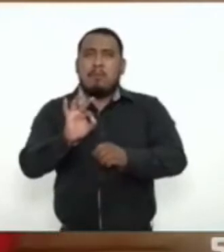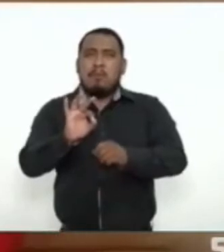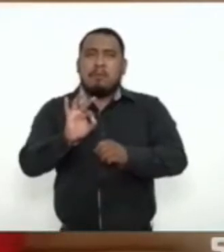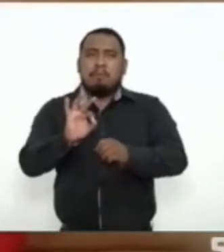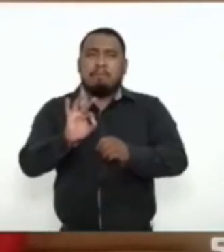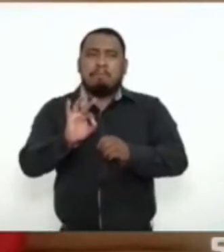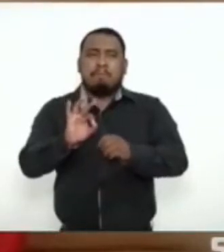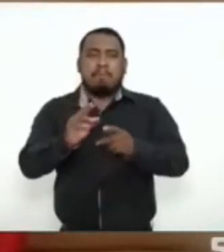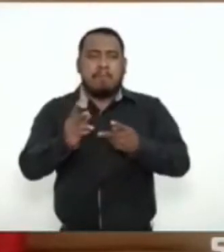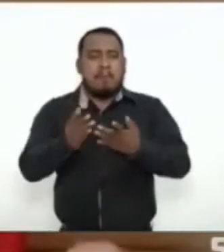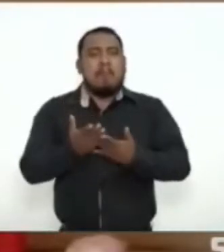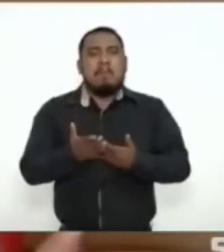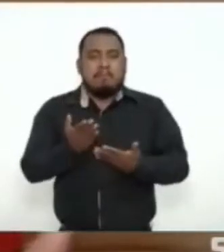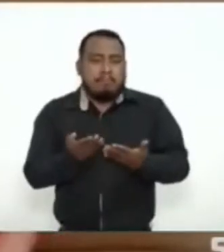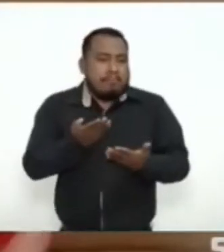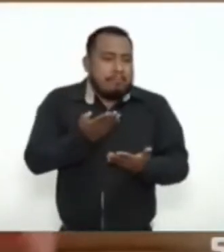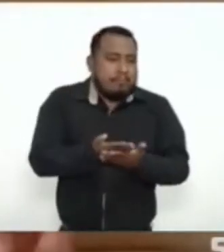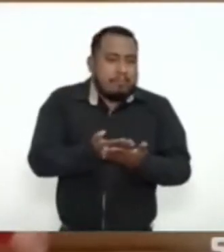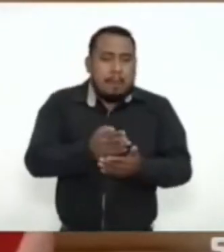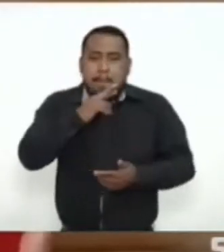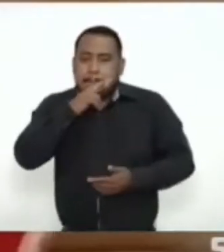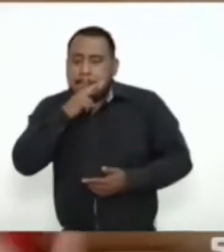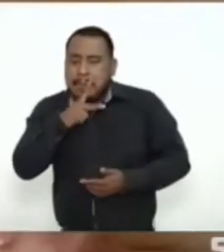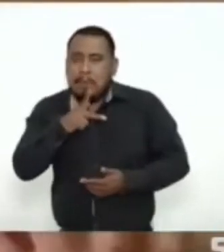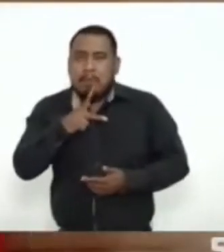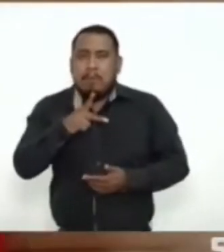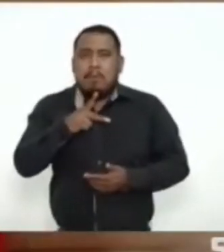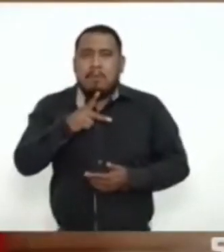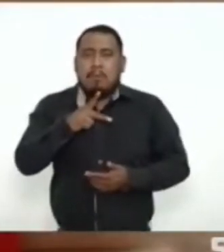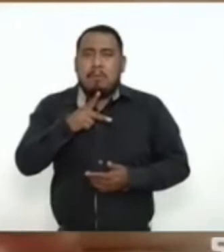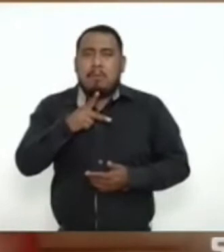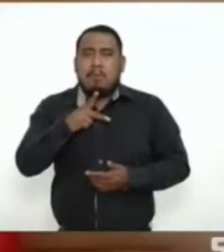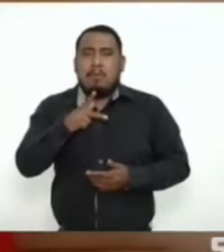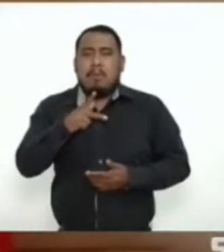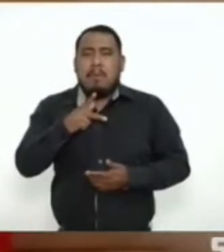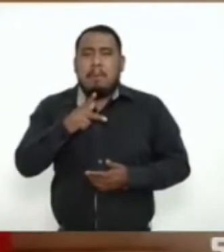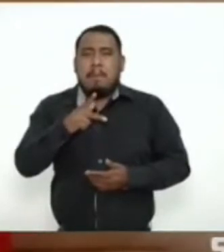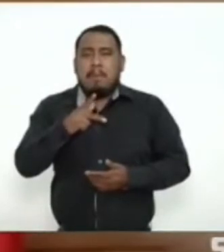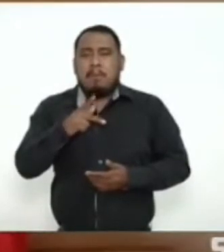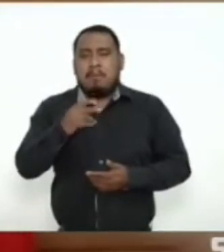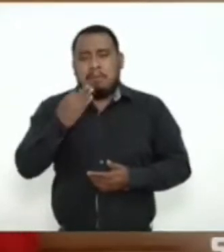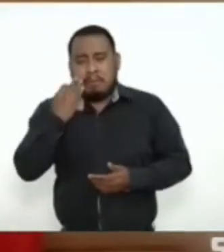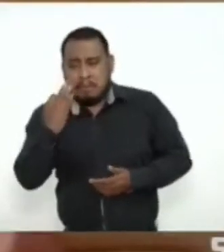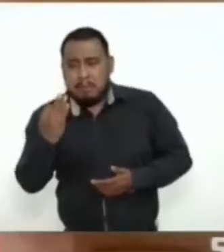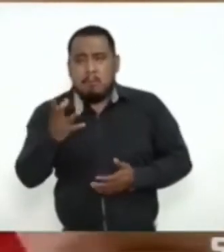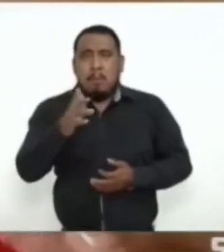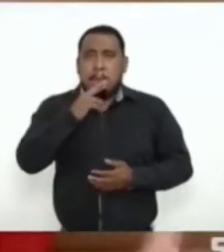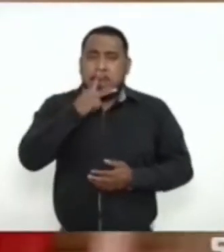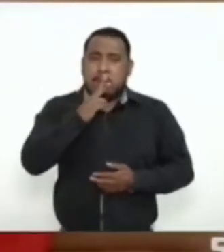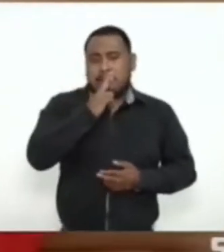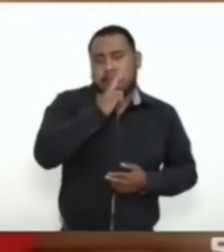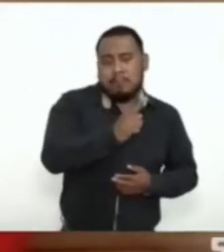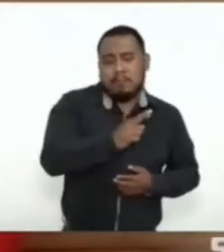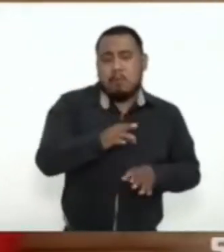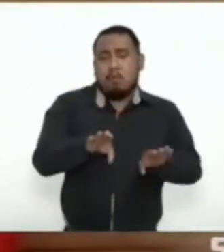de una mejor manera para poder ser mucho más eficaces y eficientes. Para, como nos decía